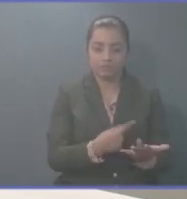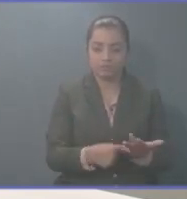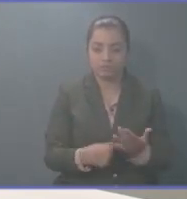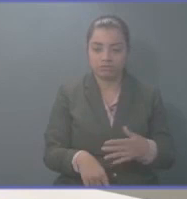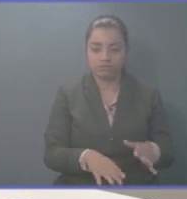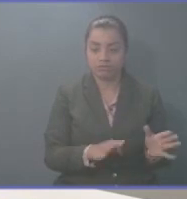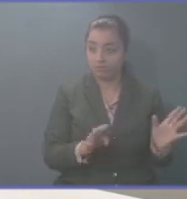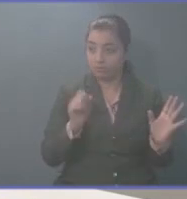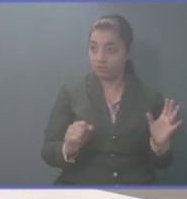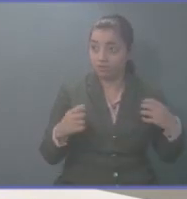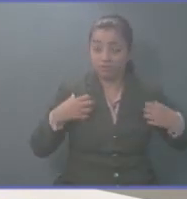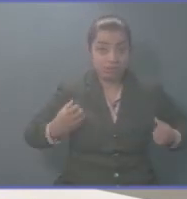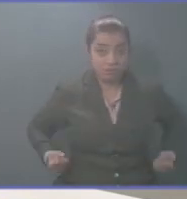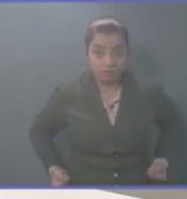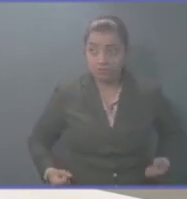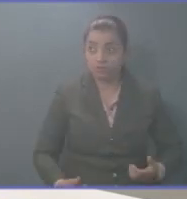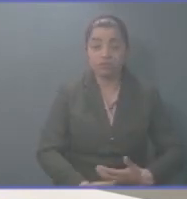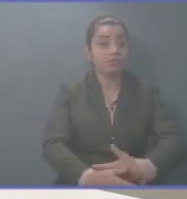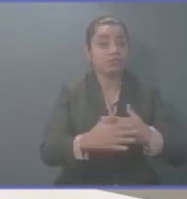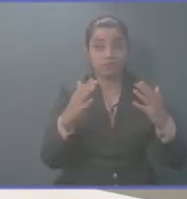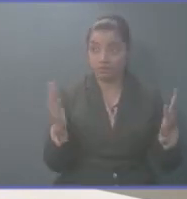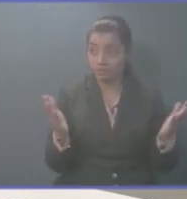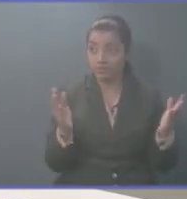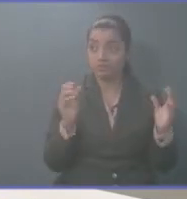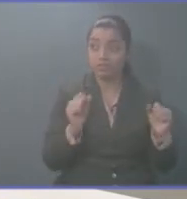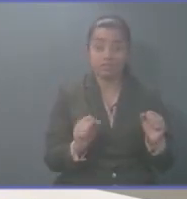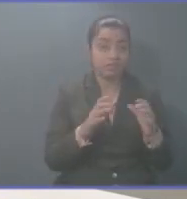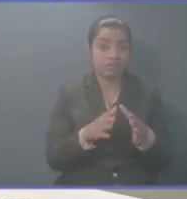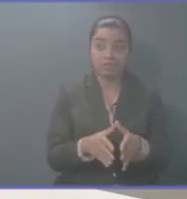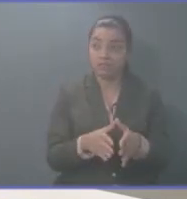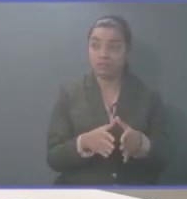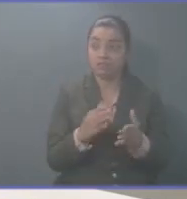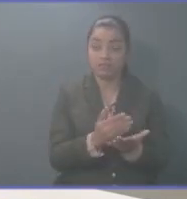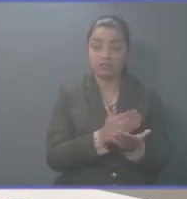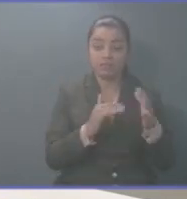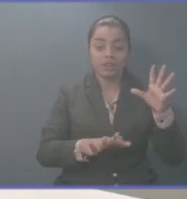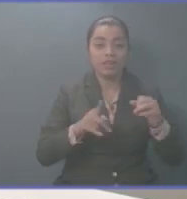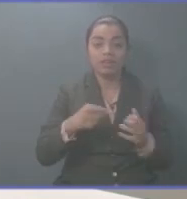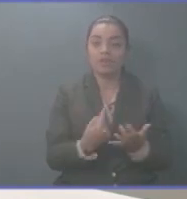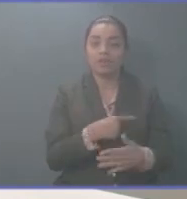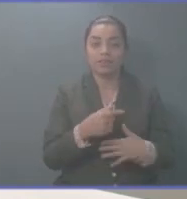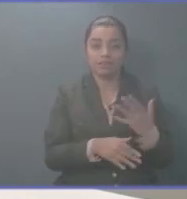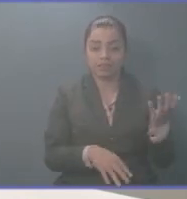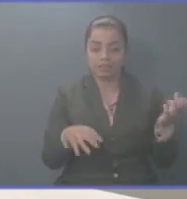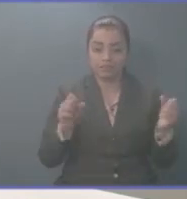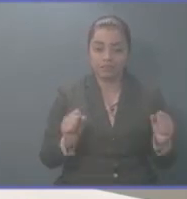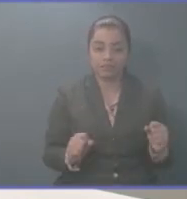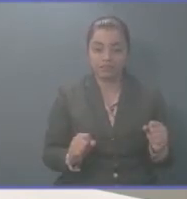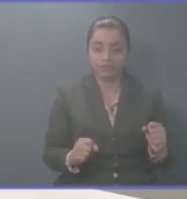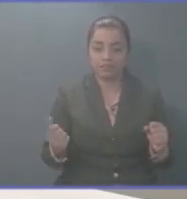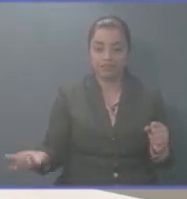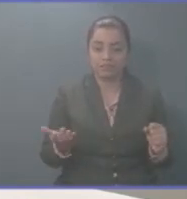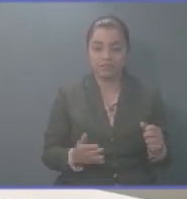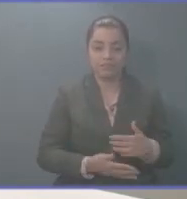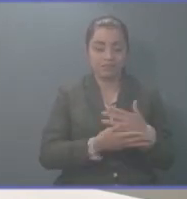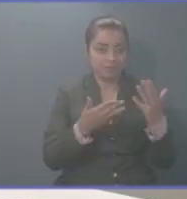porque realmente perdieron la vida cerca de, no tengo el dato exacto, si fueron entre 11 y 13 personas en ese accidente cuando el bus